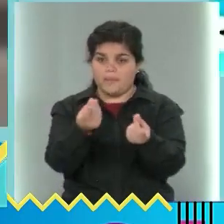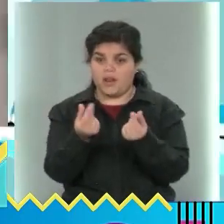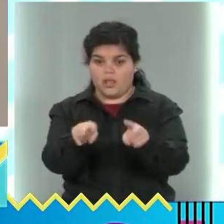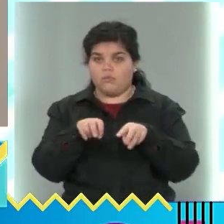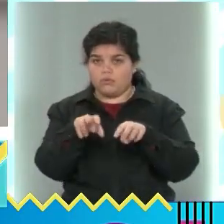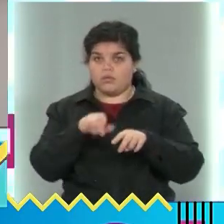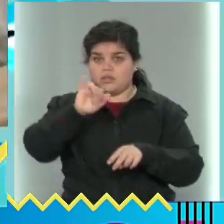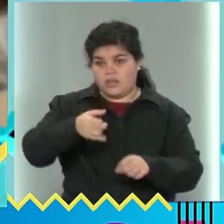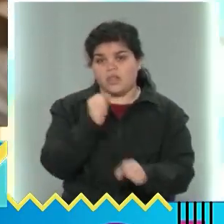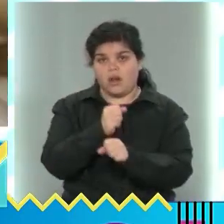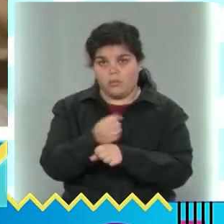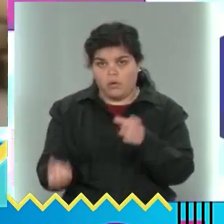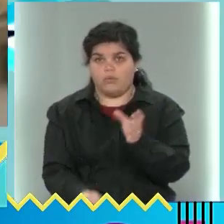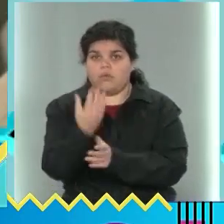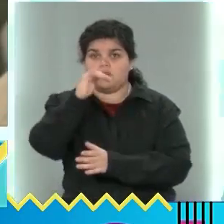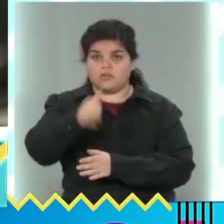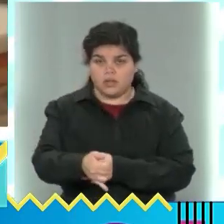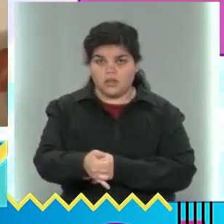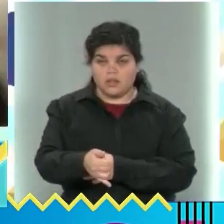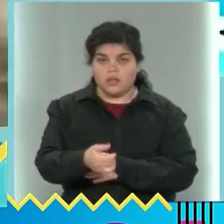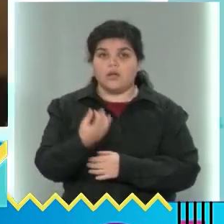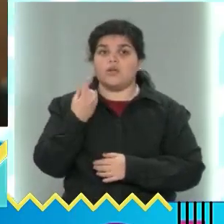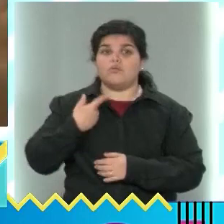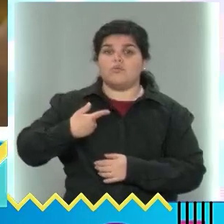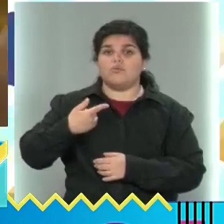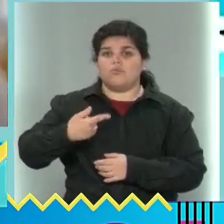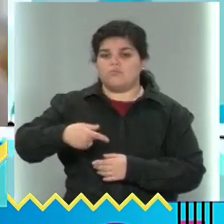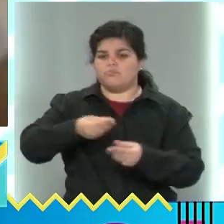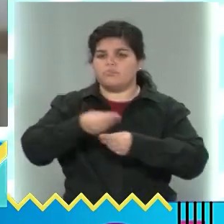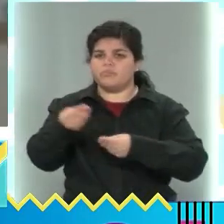generar trabajo y para generar empleo, las pymes estamos para